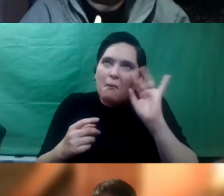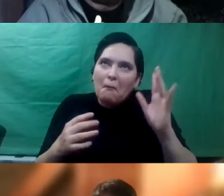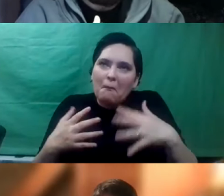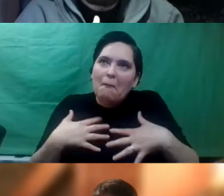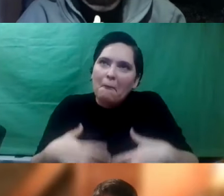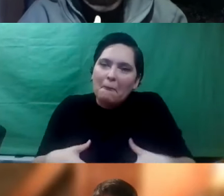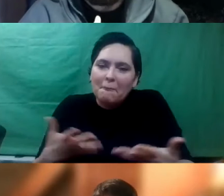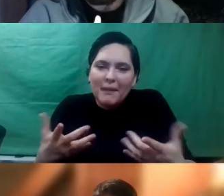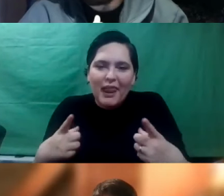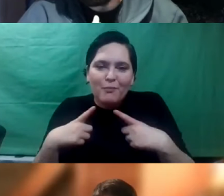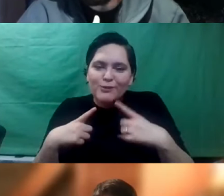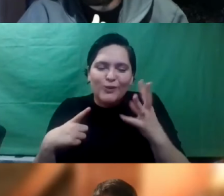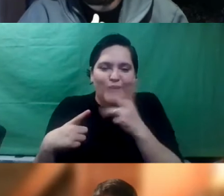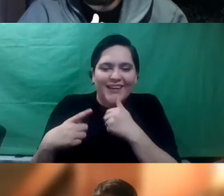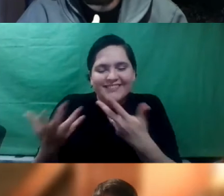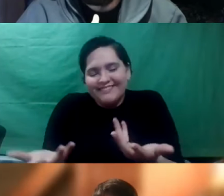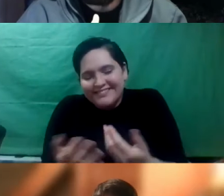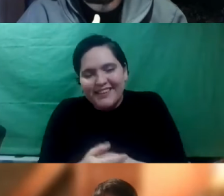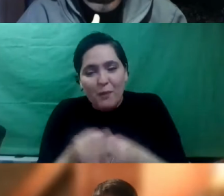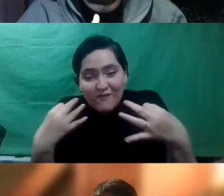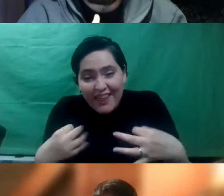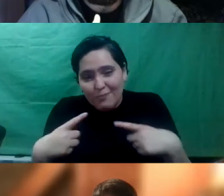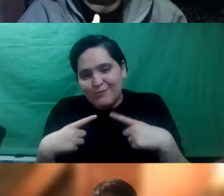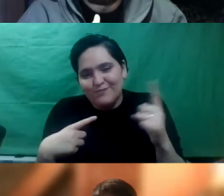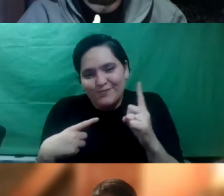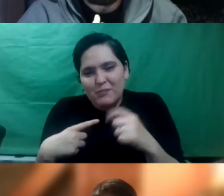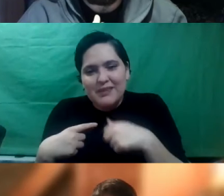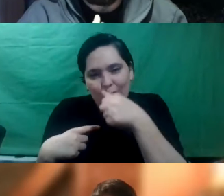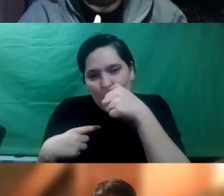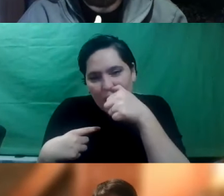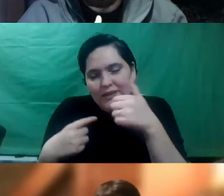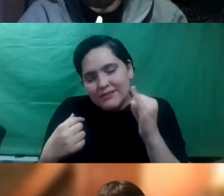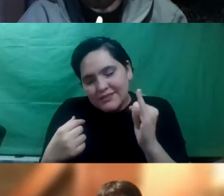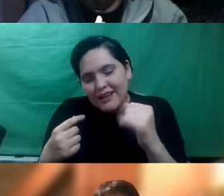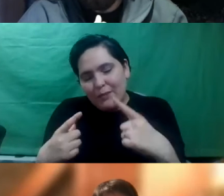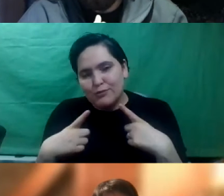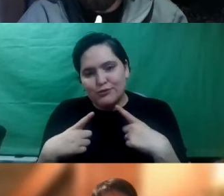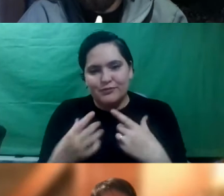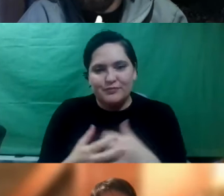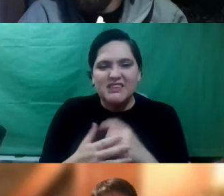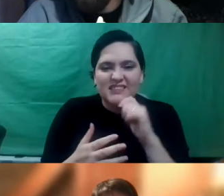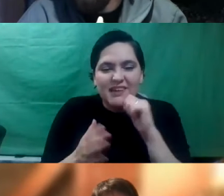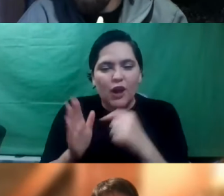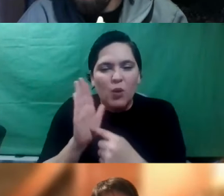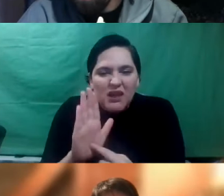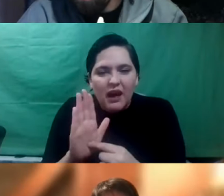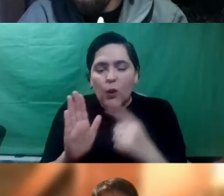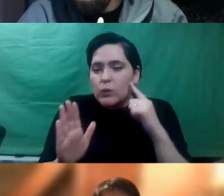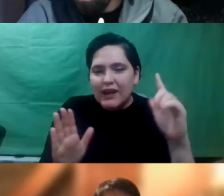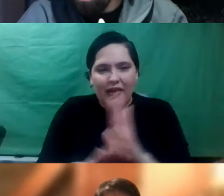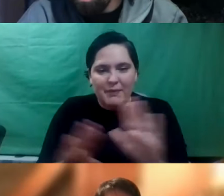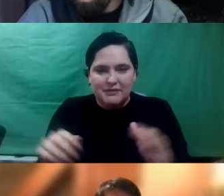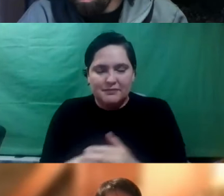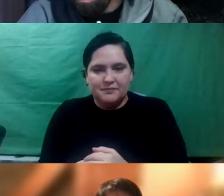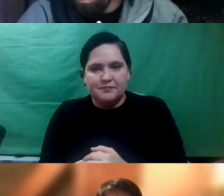utilizar clustering, digamos, que ir a interacciones de mayor orden. Otra pregunta del chat dice, ¿podrías